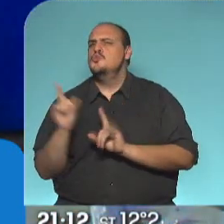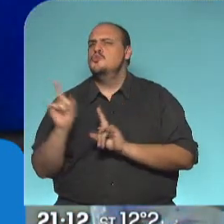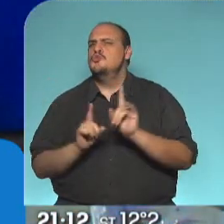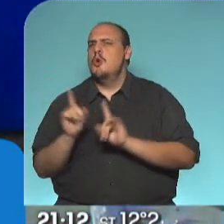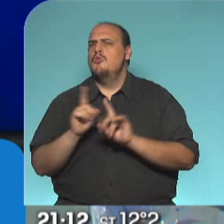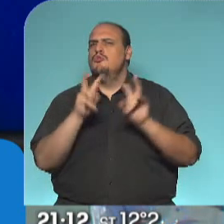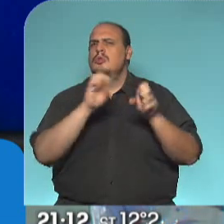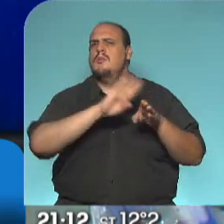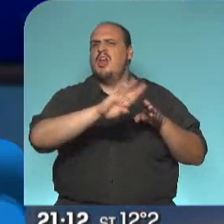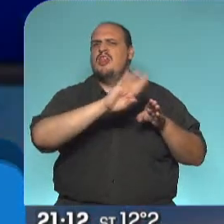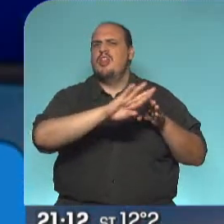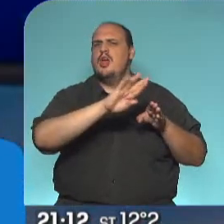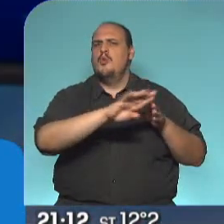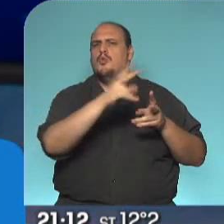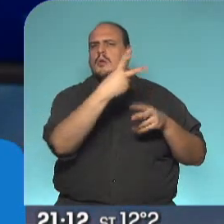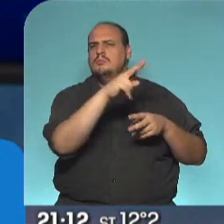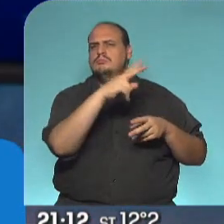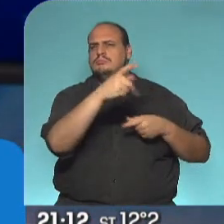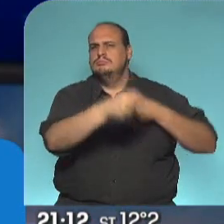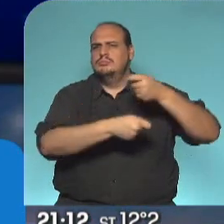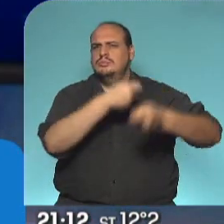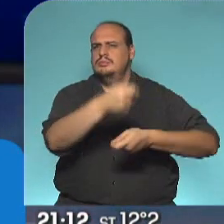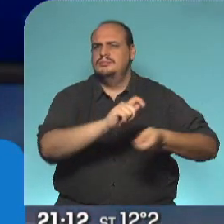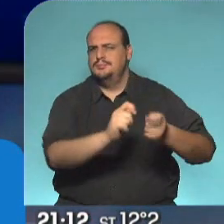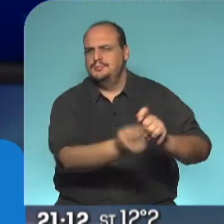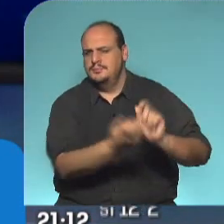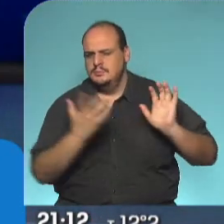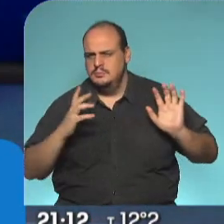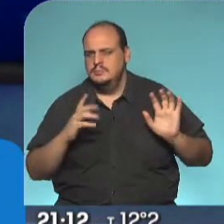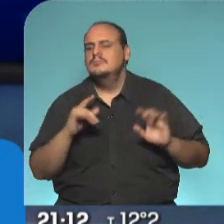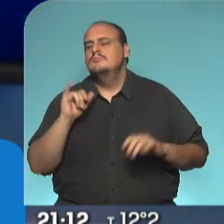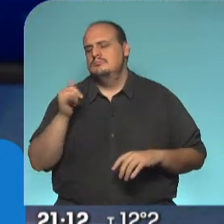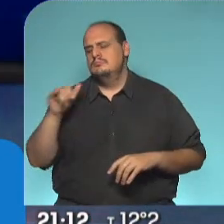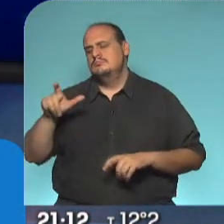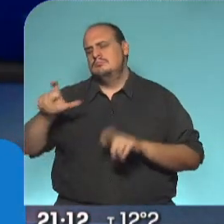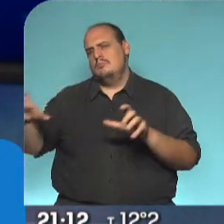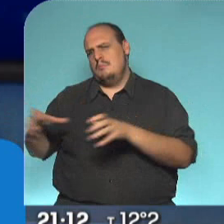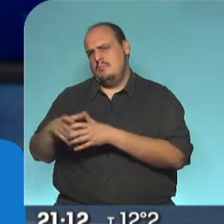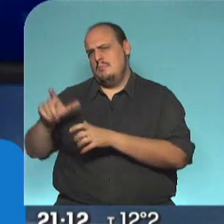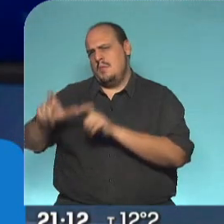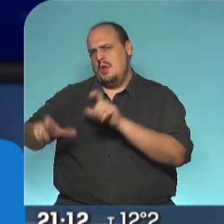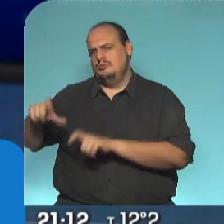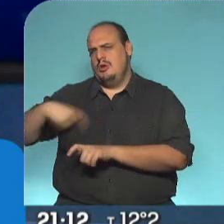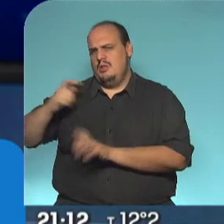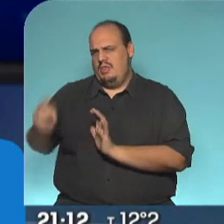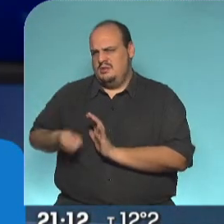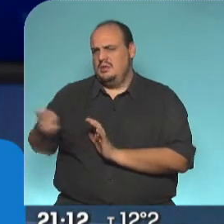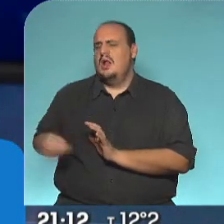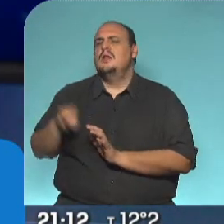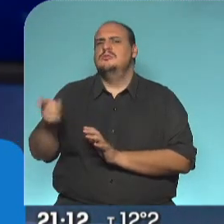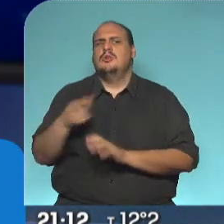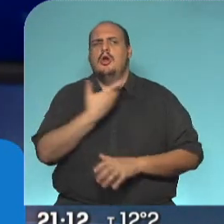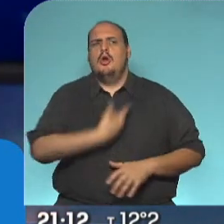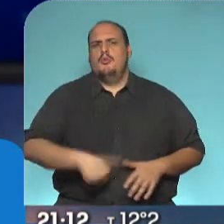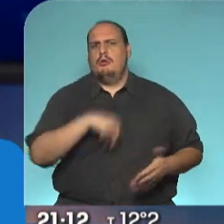la reestructuración de la deuda? Sí, eso también se habló porque se les preguntó a los sindicalistas, bueno, ¿qué pasa si siguen apoyando la propuesta del gobierno? ¿Qué pasa en